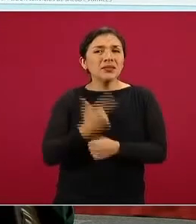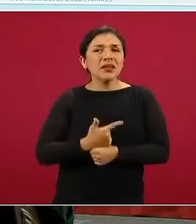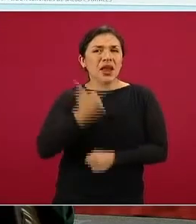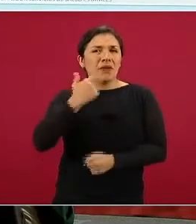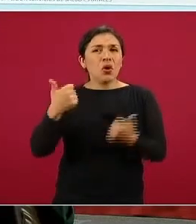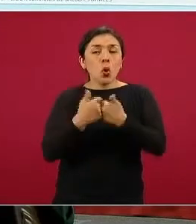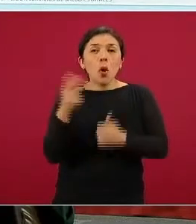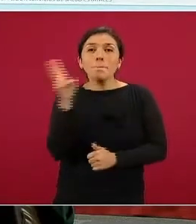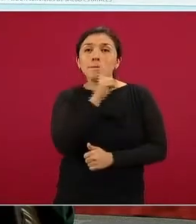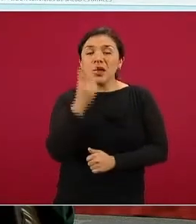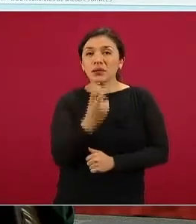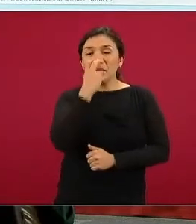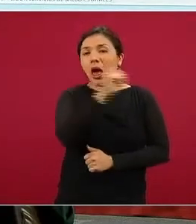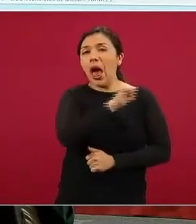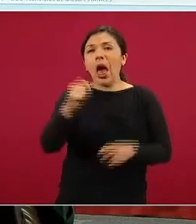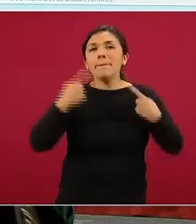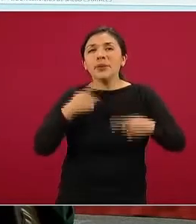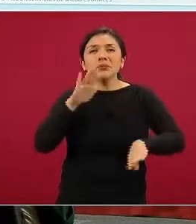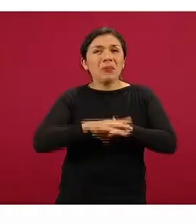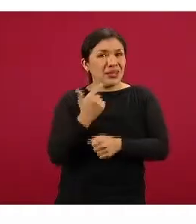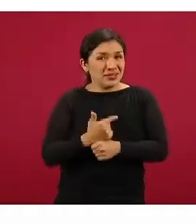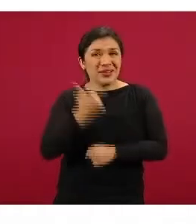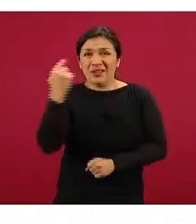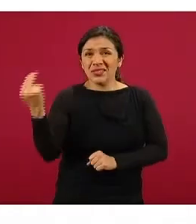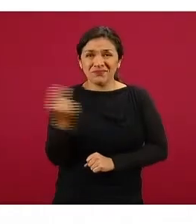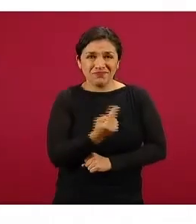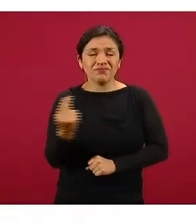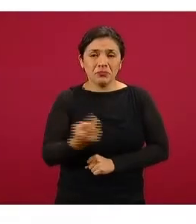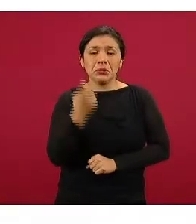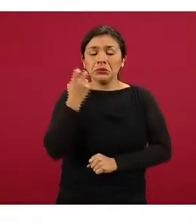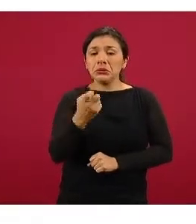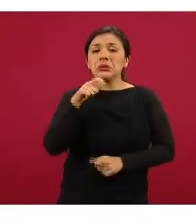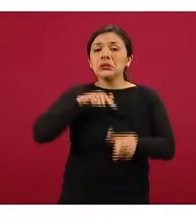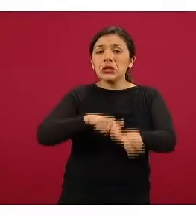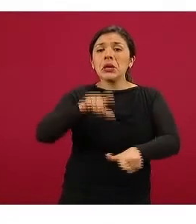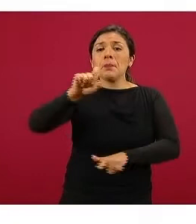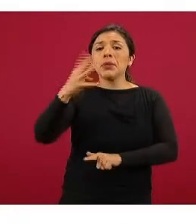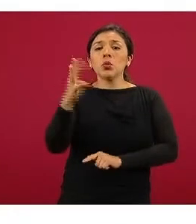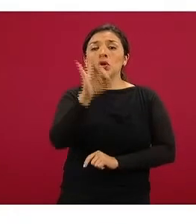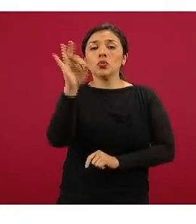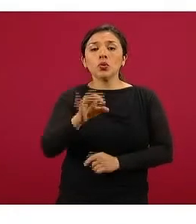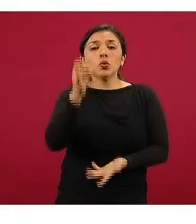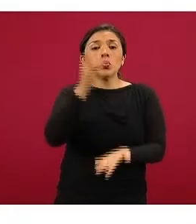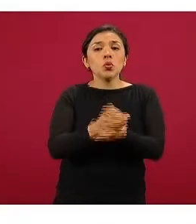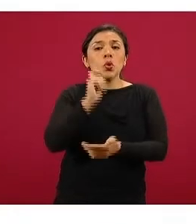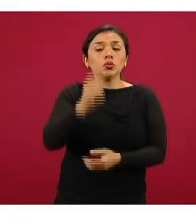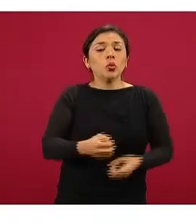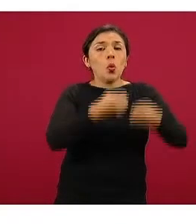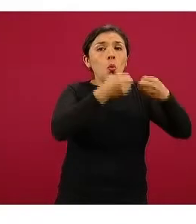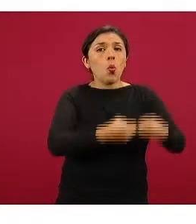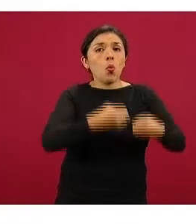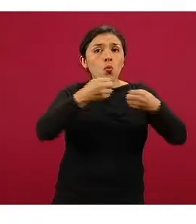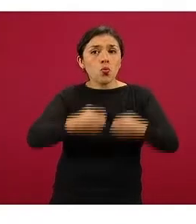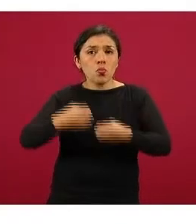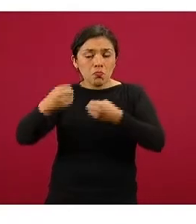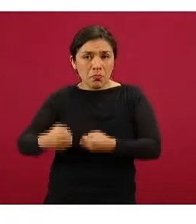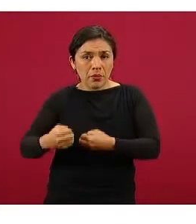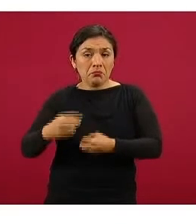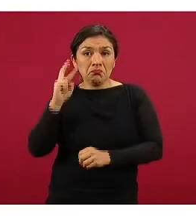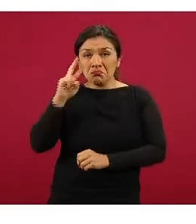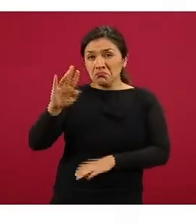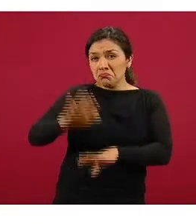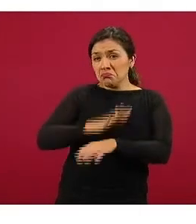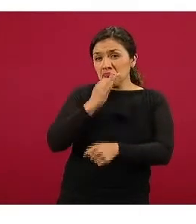con ventilador, que son para los pacientes más críticos. Sigue siendo de 24% solamente la ocupación, y aquí al